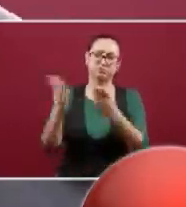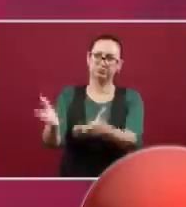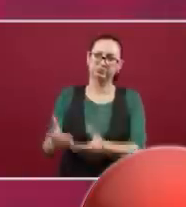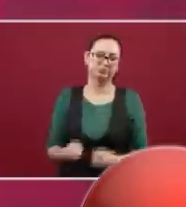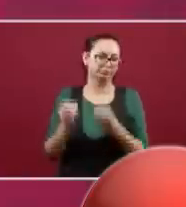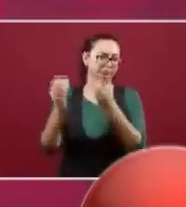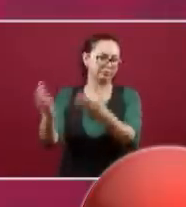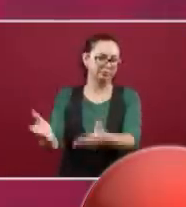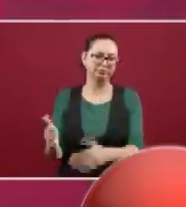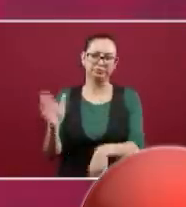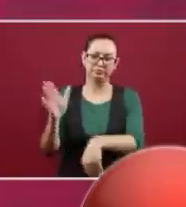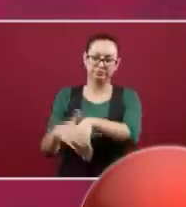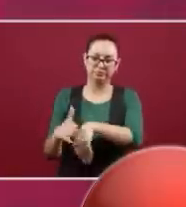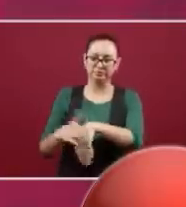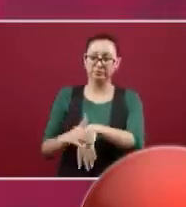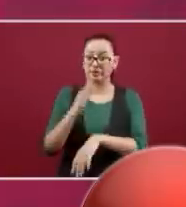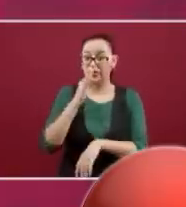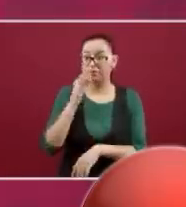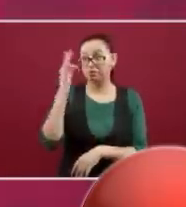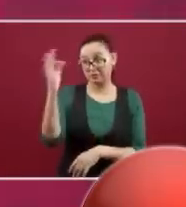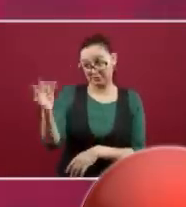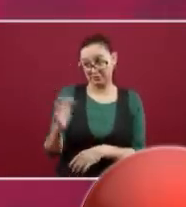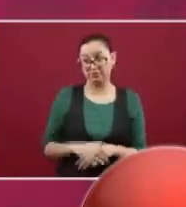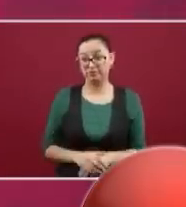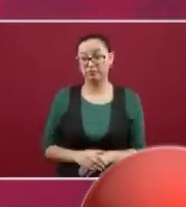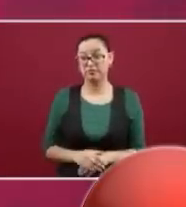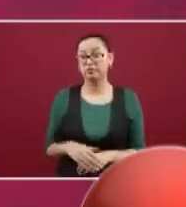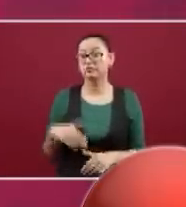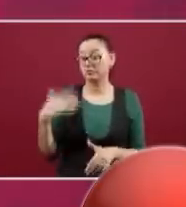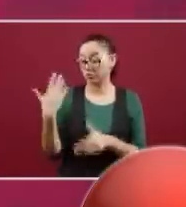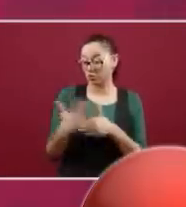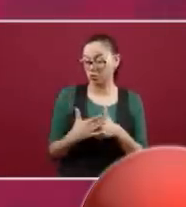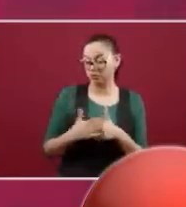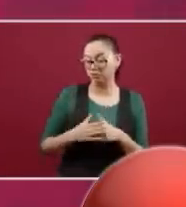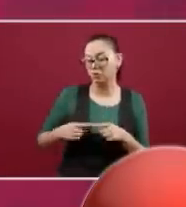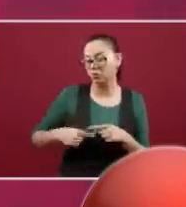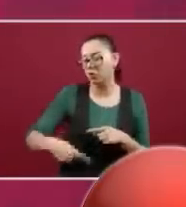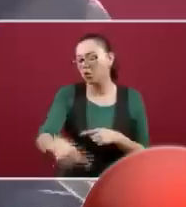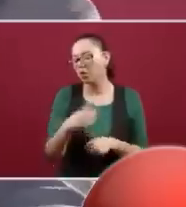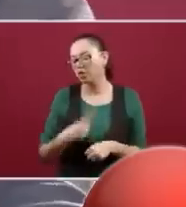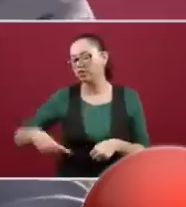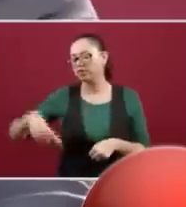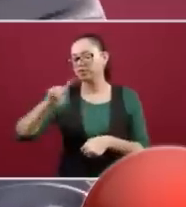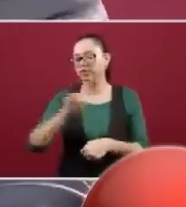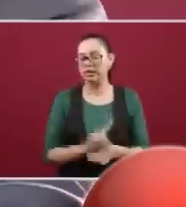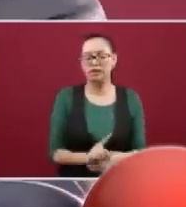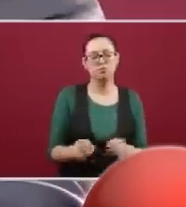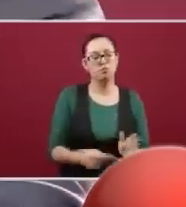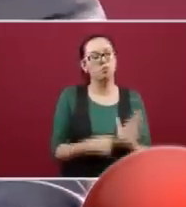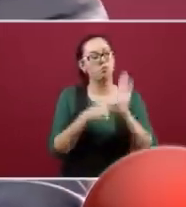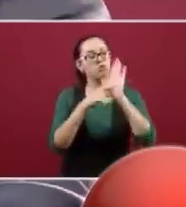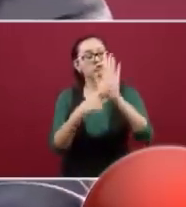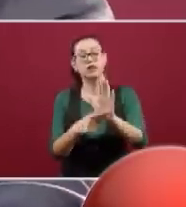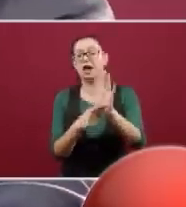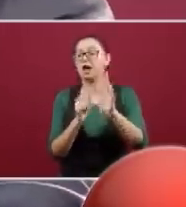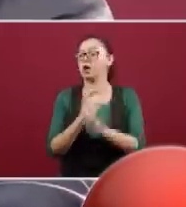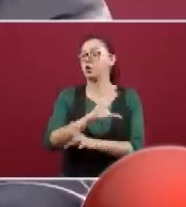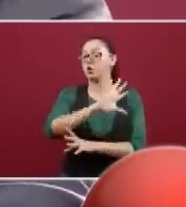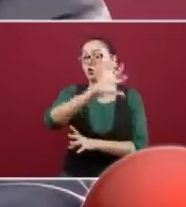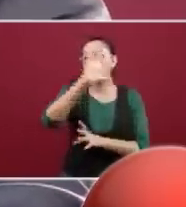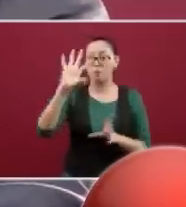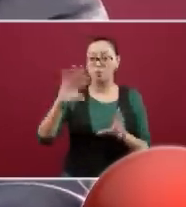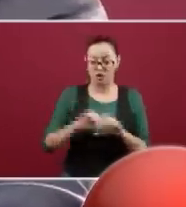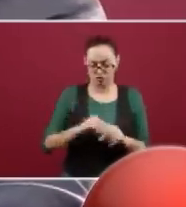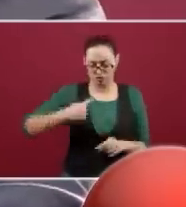y en unos días más vamos a dar a conocer todas las denuncias que hemos